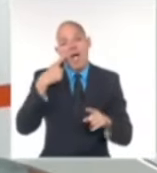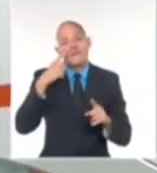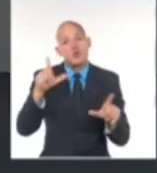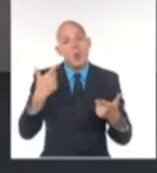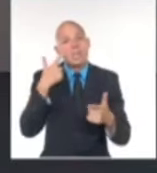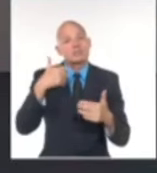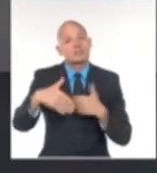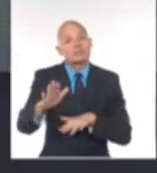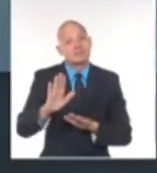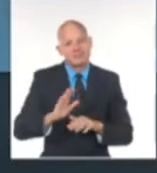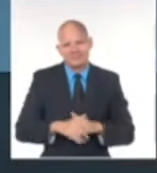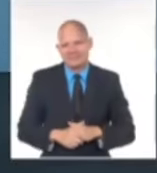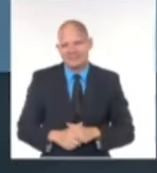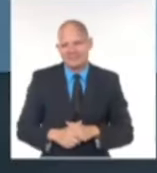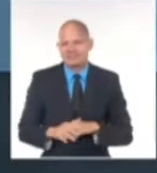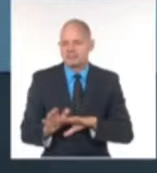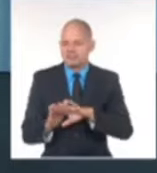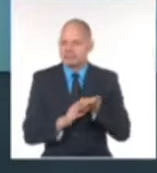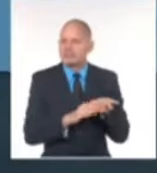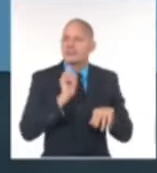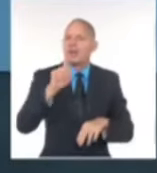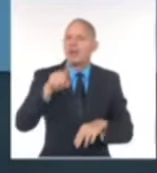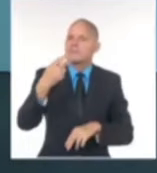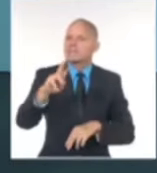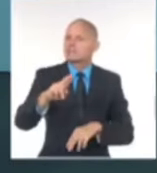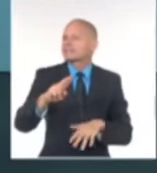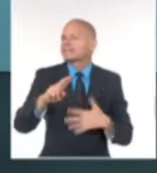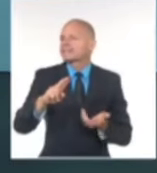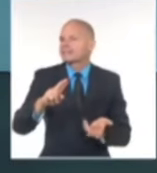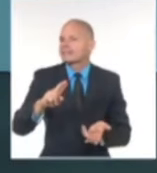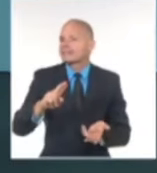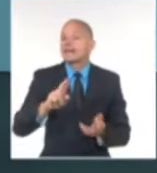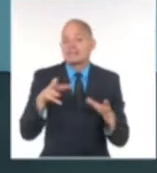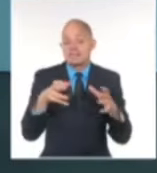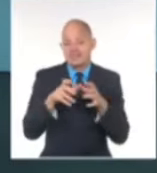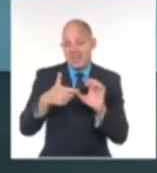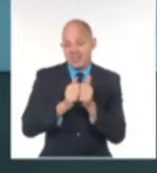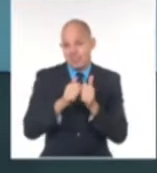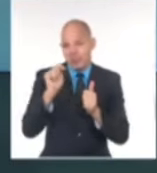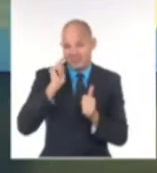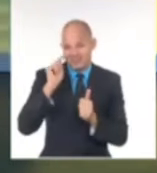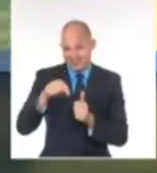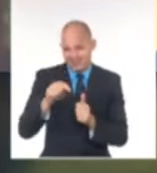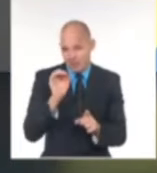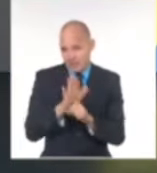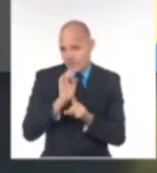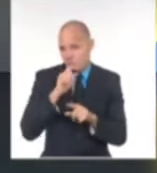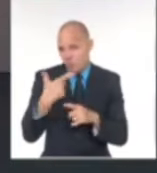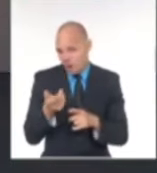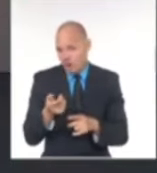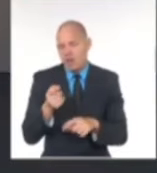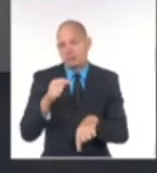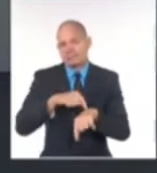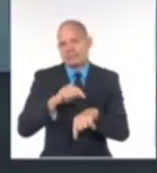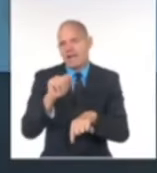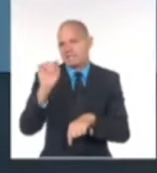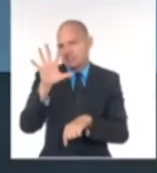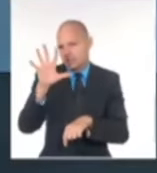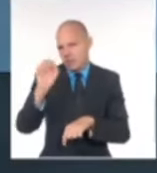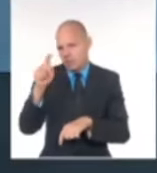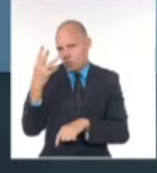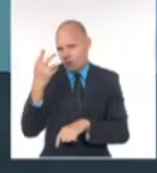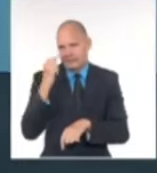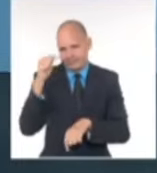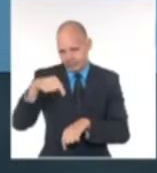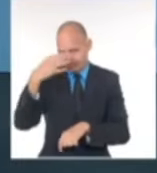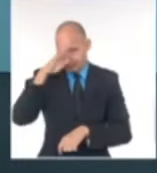bien. Para mañana martes 6 de agosto, la delegación cubana en París comienza su accionar a partir de las 5 de la madrugada, hora de